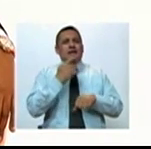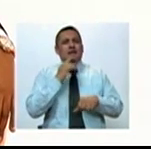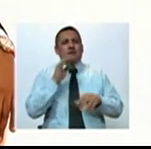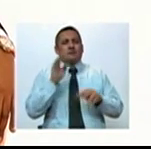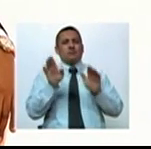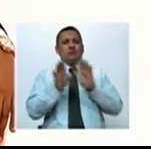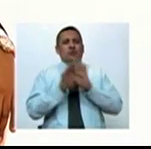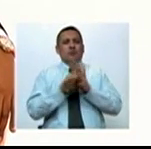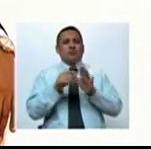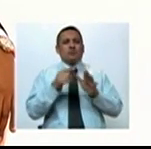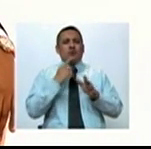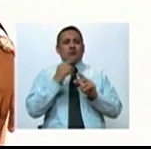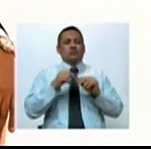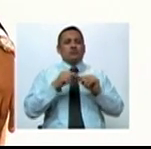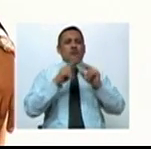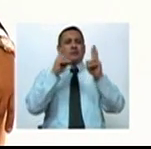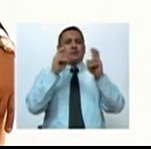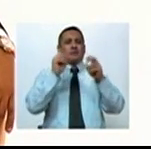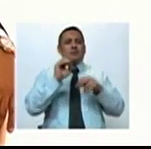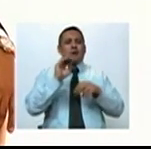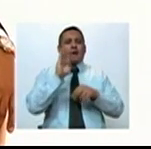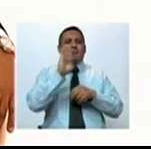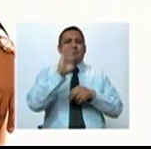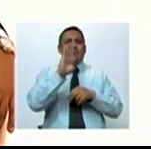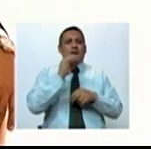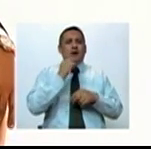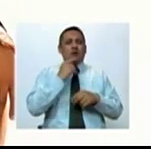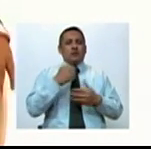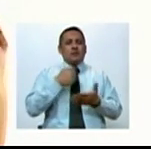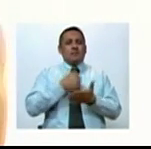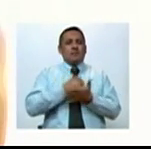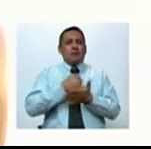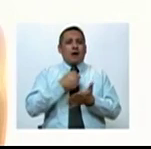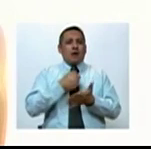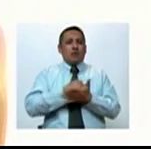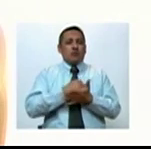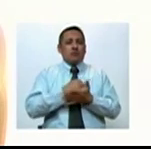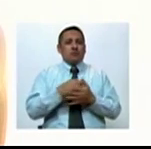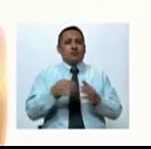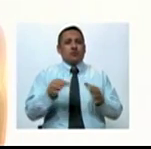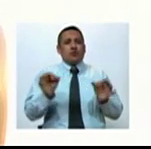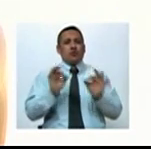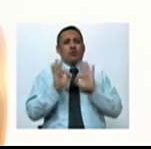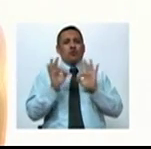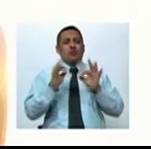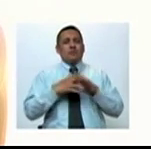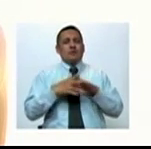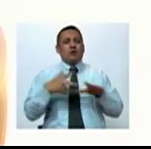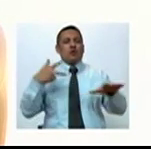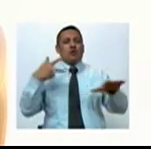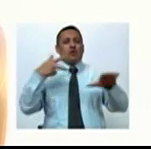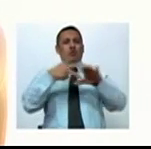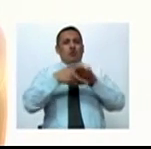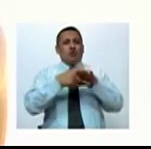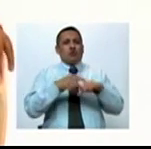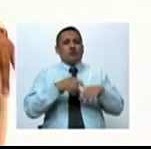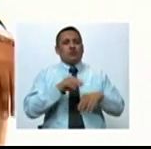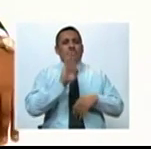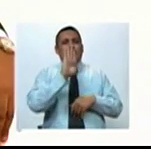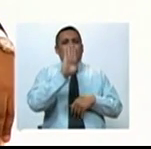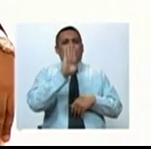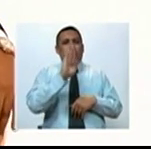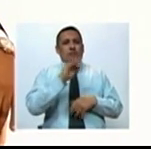había sido una cuenta de remuneraciones, pero le bloquea su cuenta en el